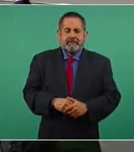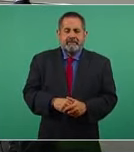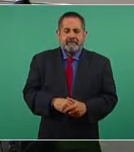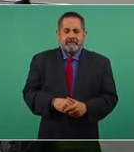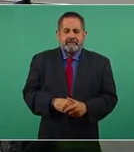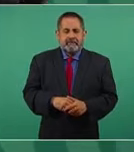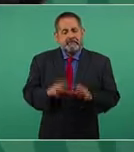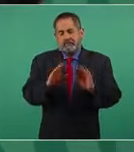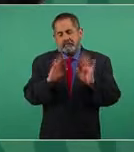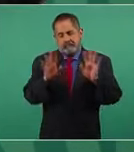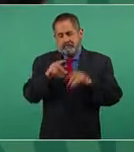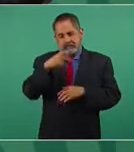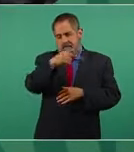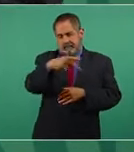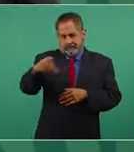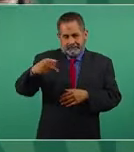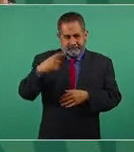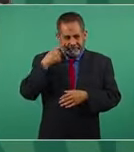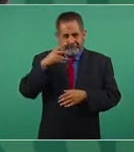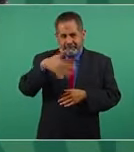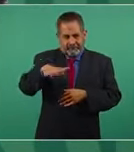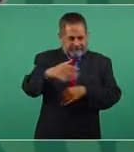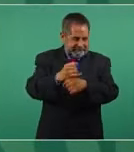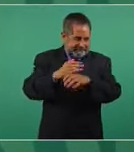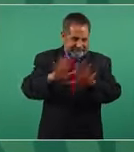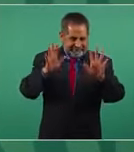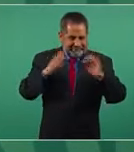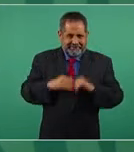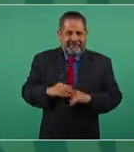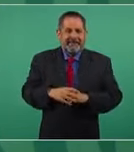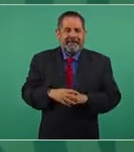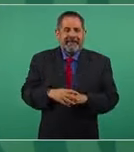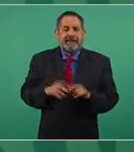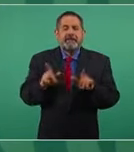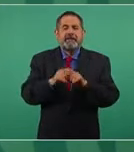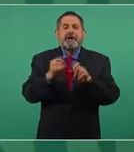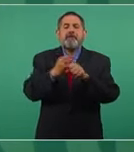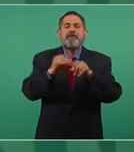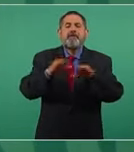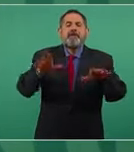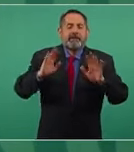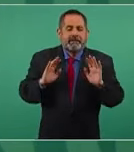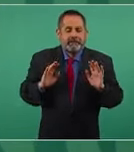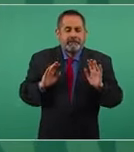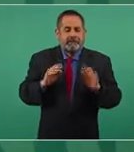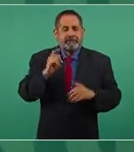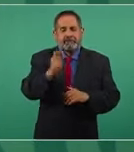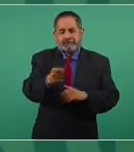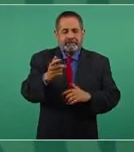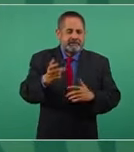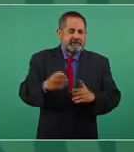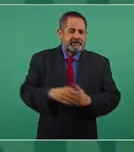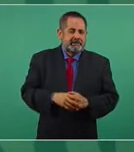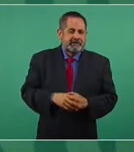No, pero eso ya ustedes van a… Ya nada más, el informe es que…